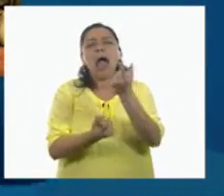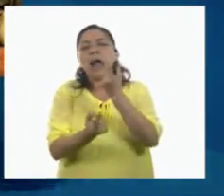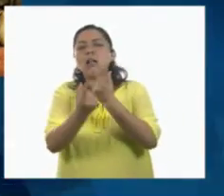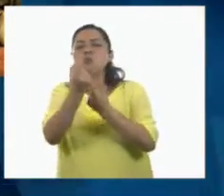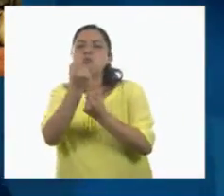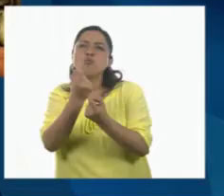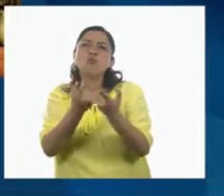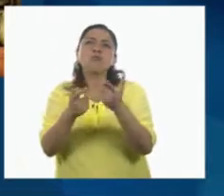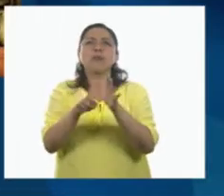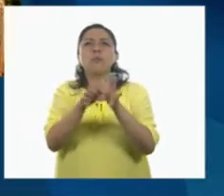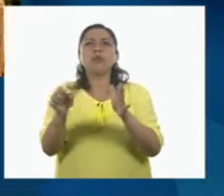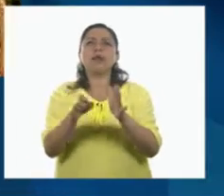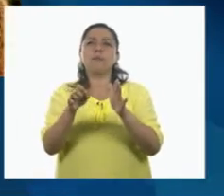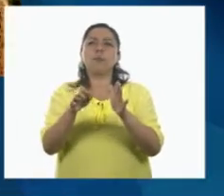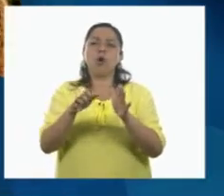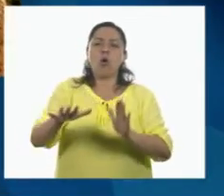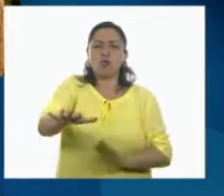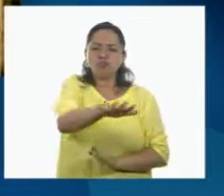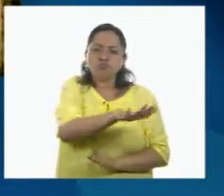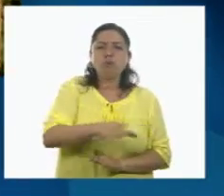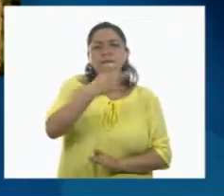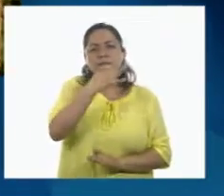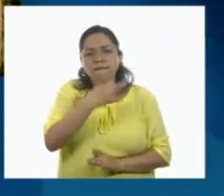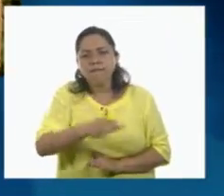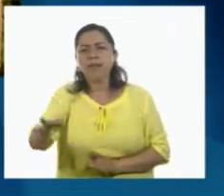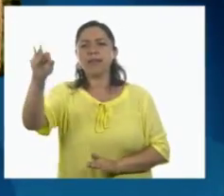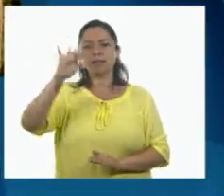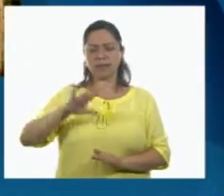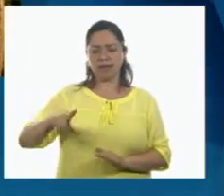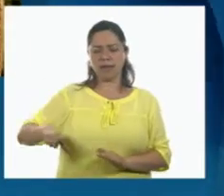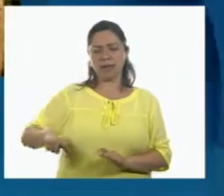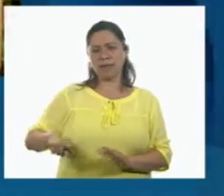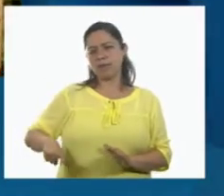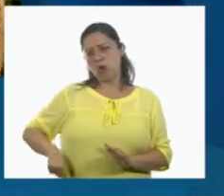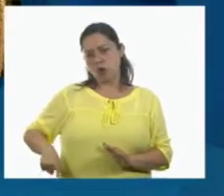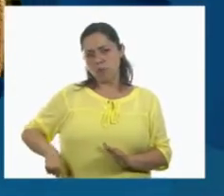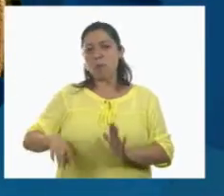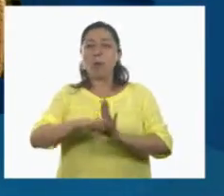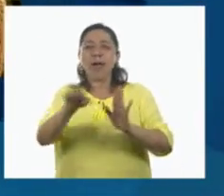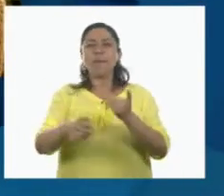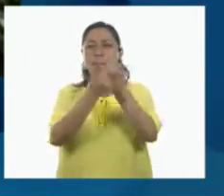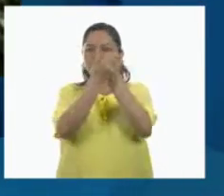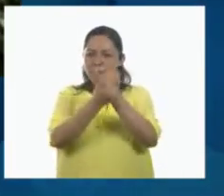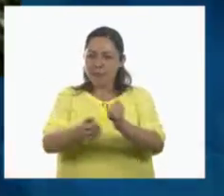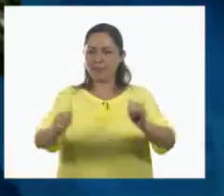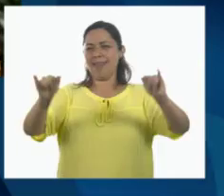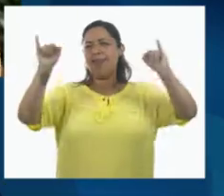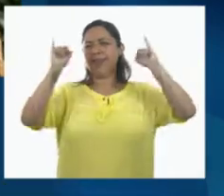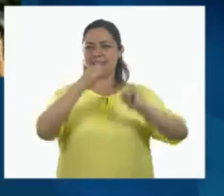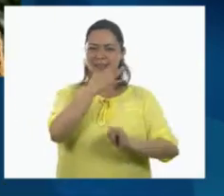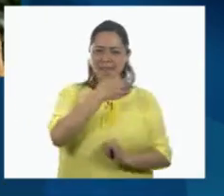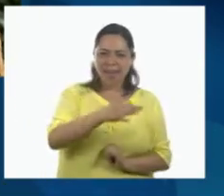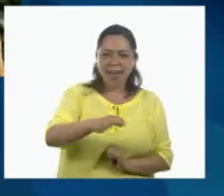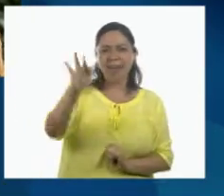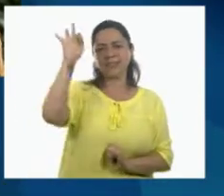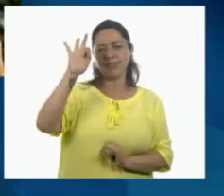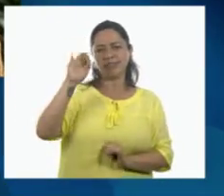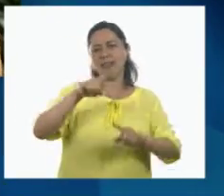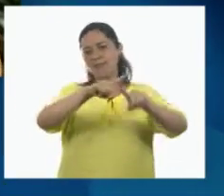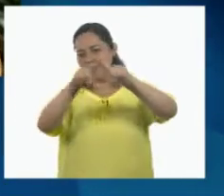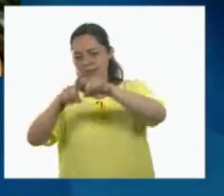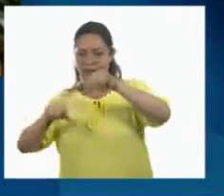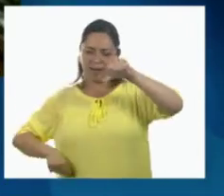de carácter civil, como sería la fiesta de la independencia y algunas otras